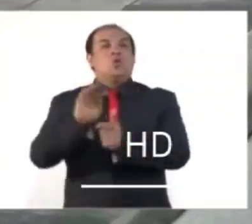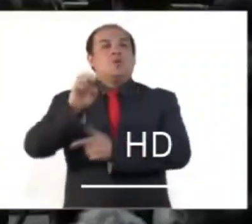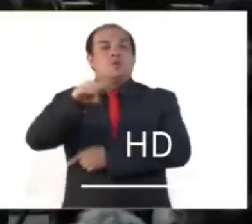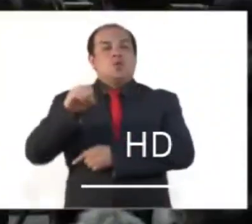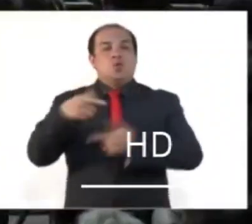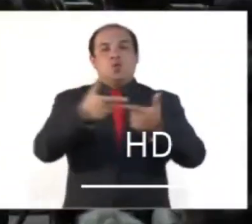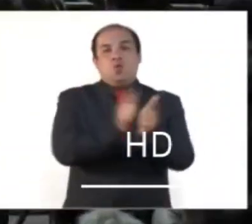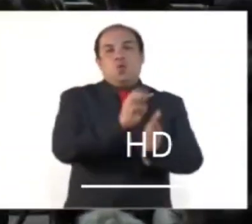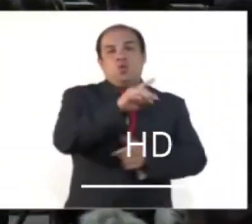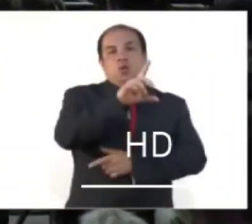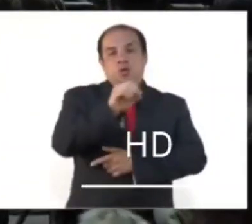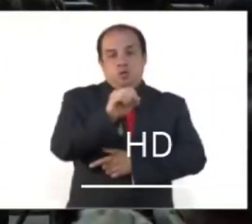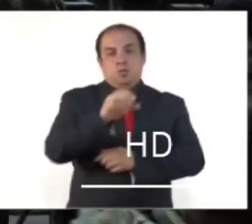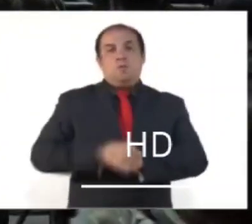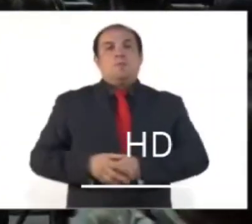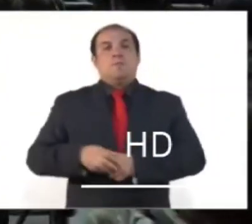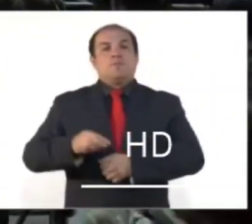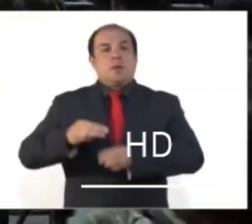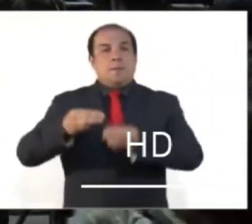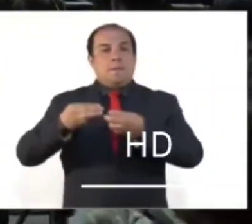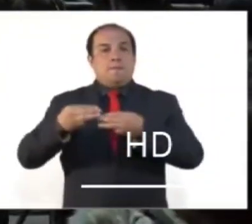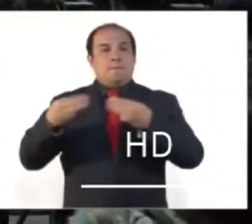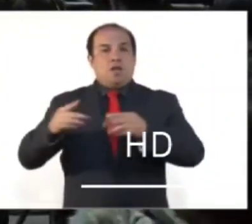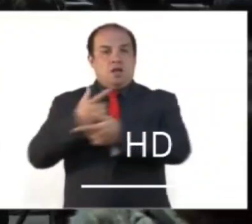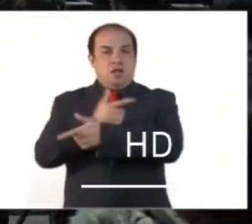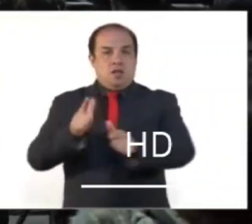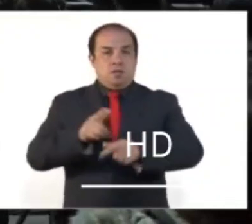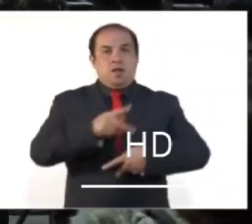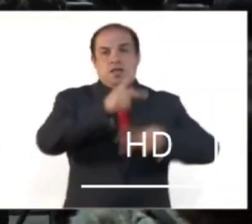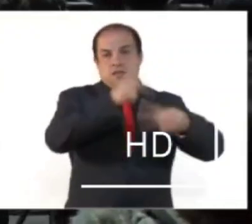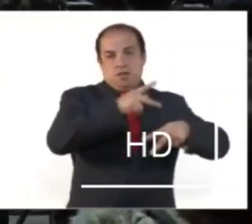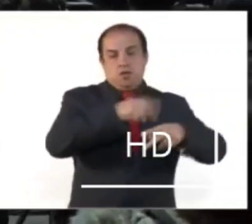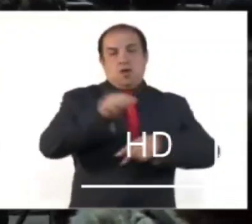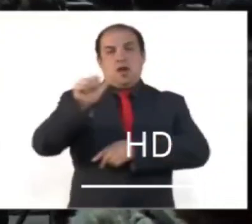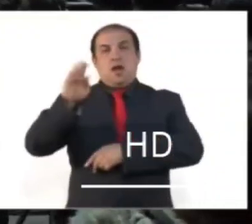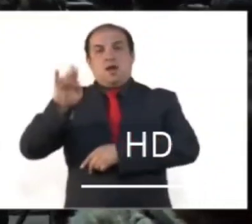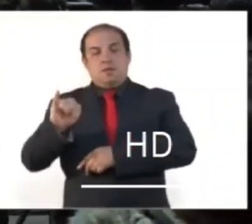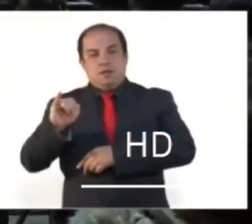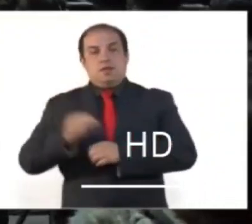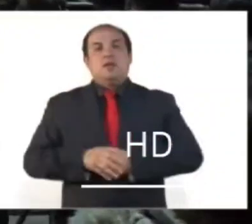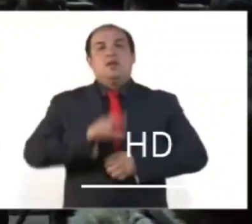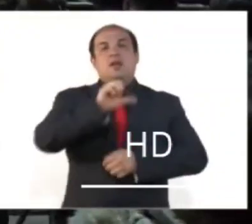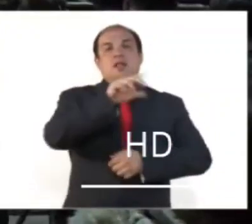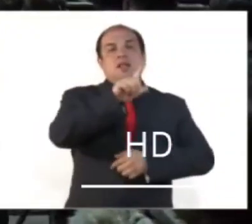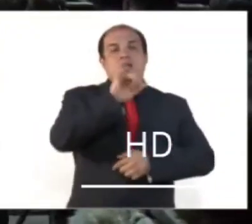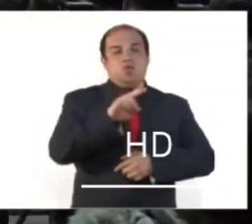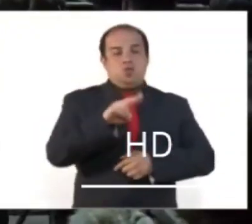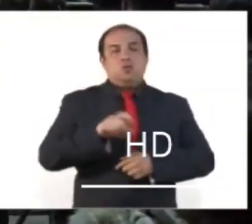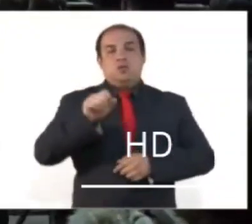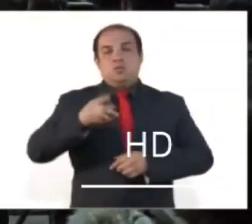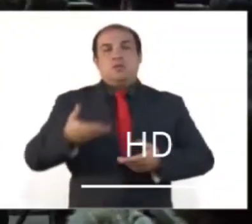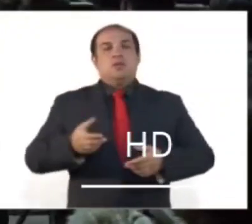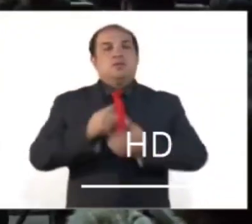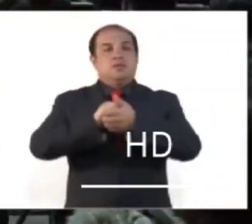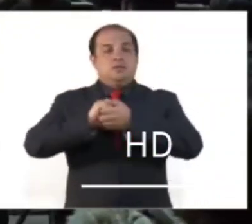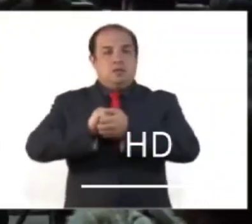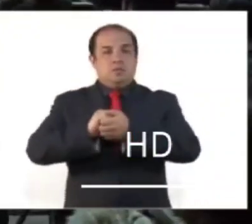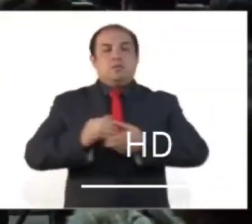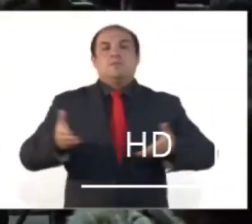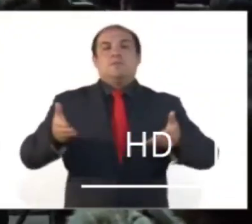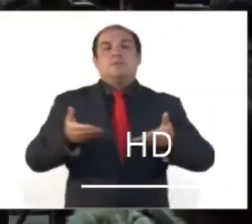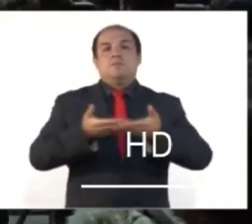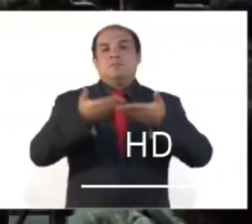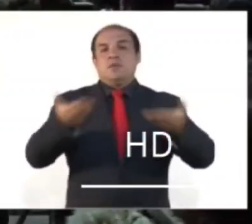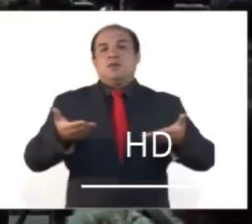Modelo, Mercado Libre, TikTok, Adi y Canalum. Saludamos la presencia de los representantes de medios de